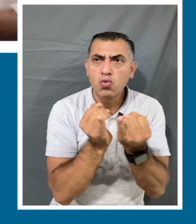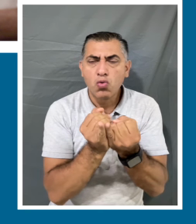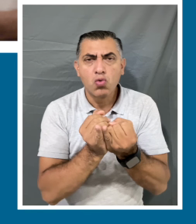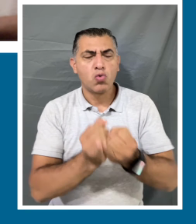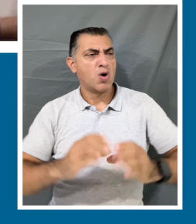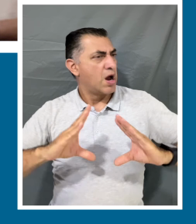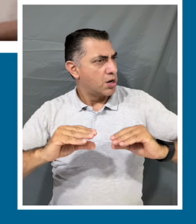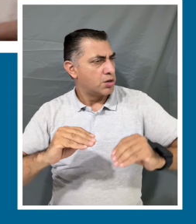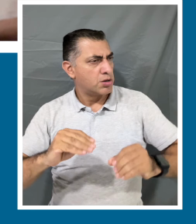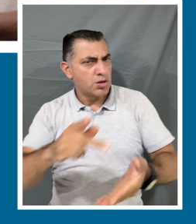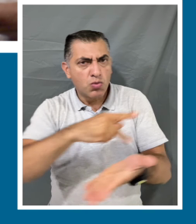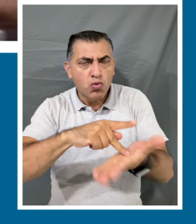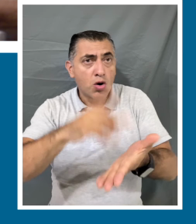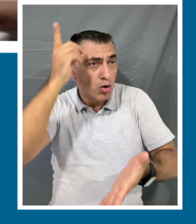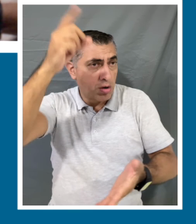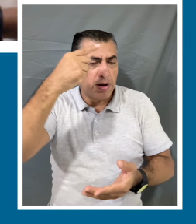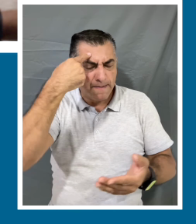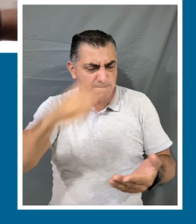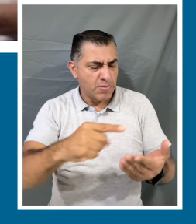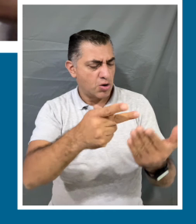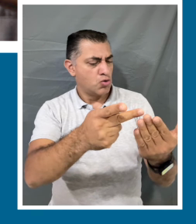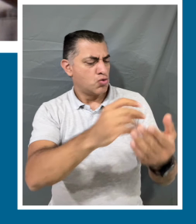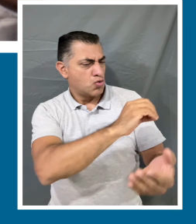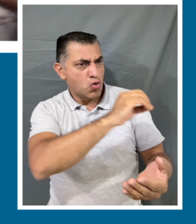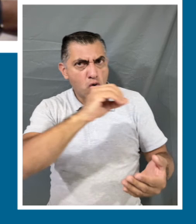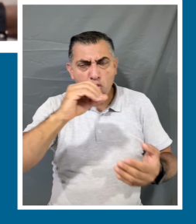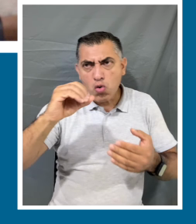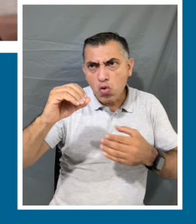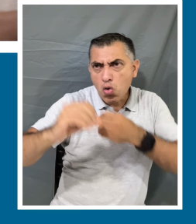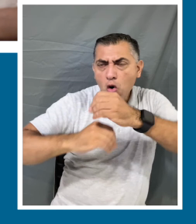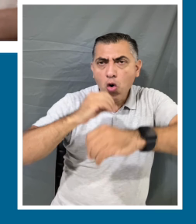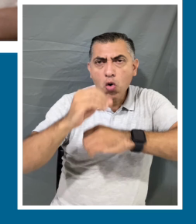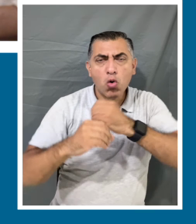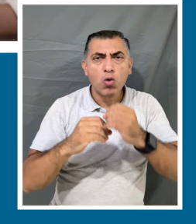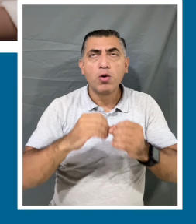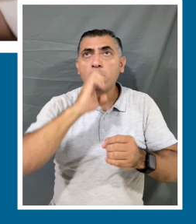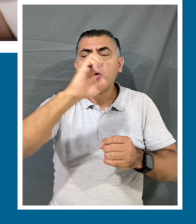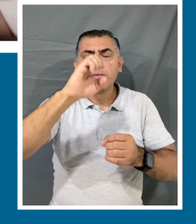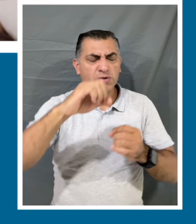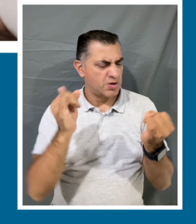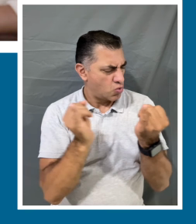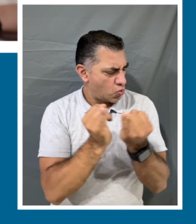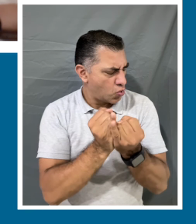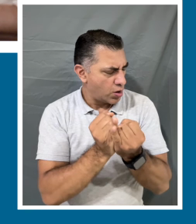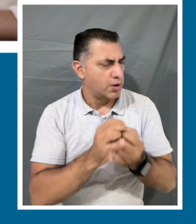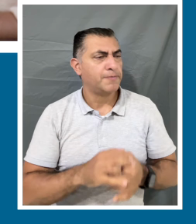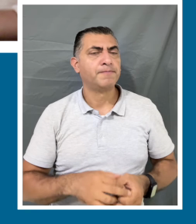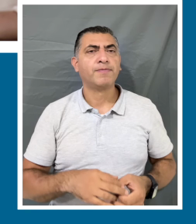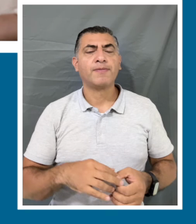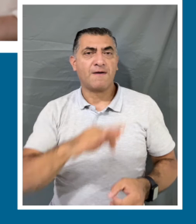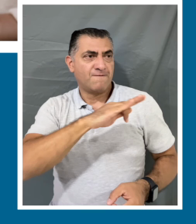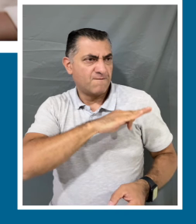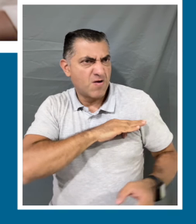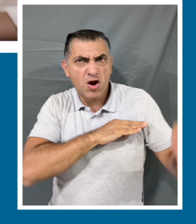capacitar al pueblo de Dios para que la obra del servicio y para edificar su cuerpo de Cristo de este modo todos llegaremos a la unidad de